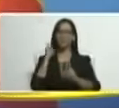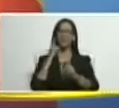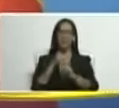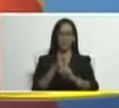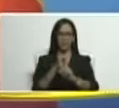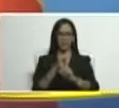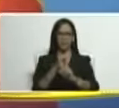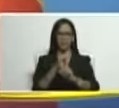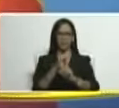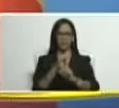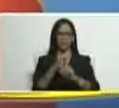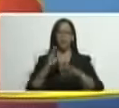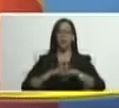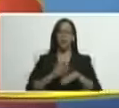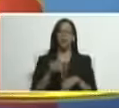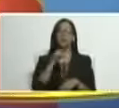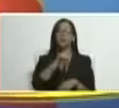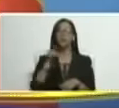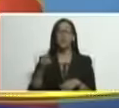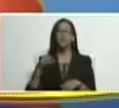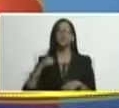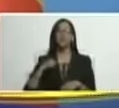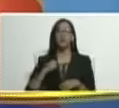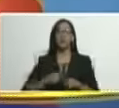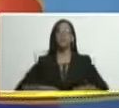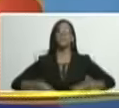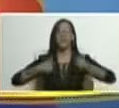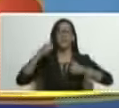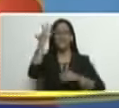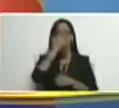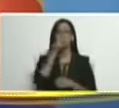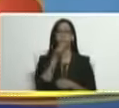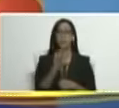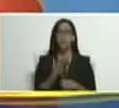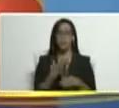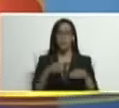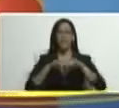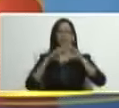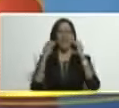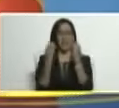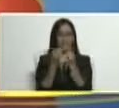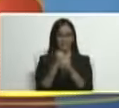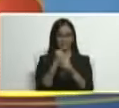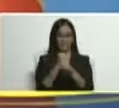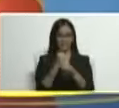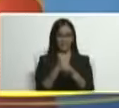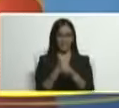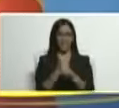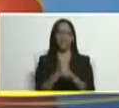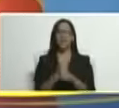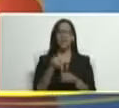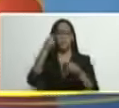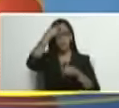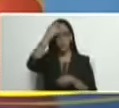directamente, porque ustedes son lo más hermoso. La clase obrera, el pueblo de Venezuela, es lo más hermoso que hay